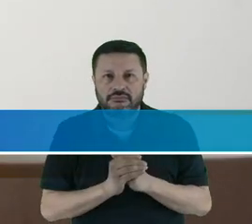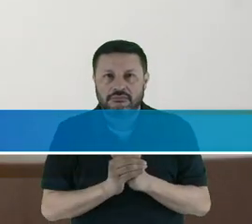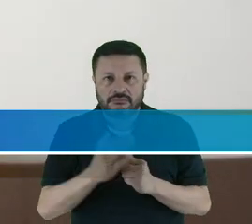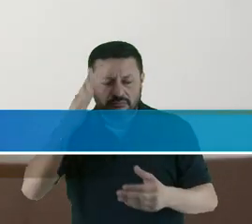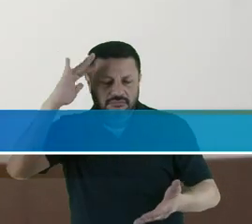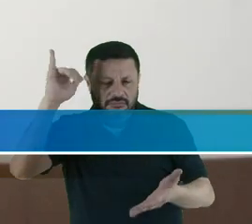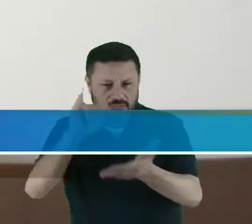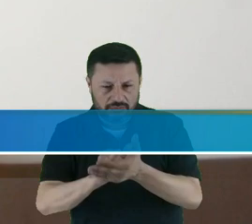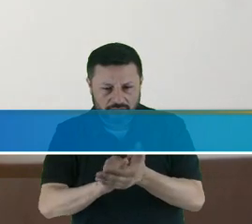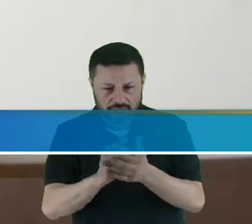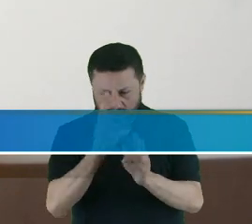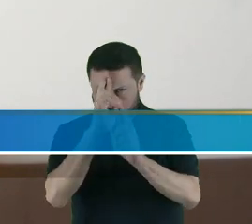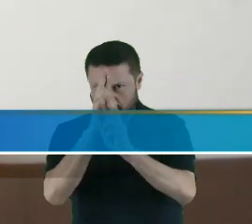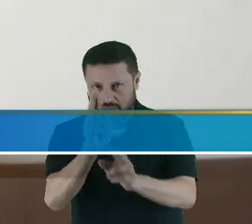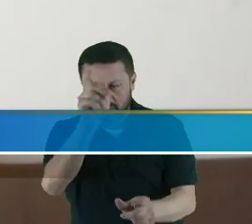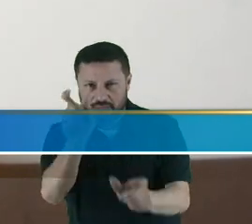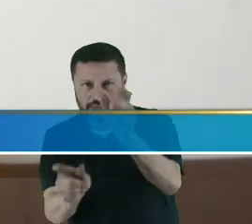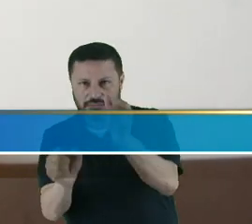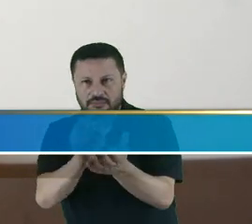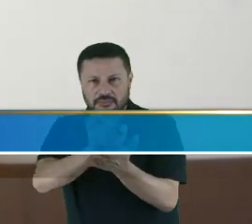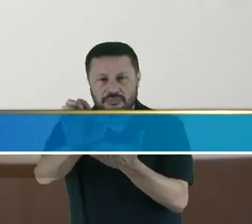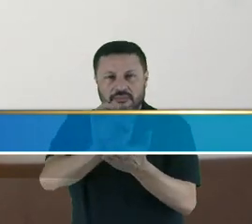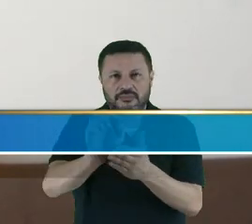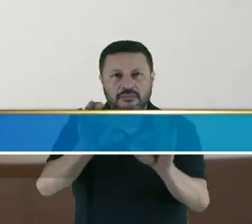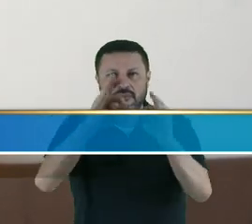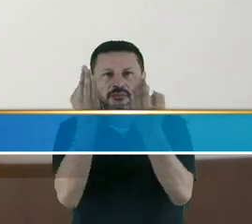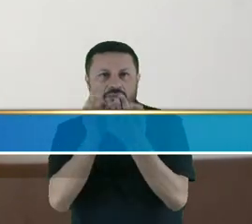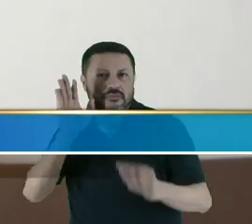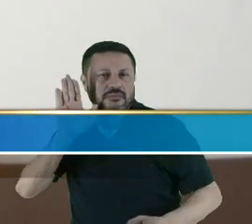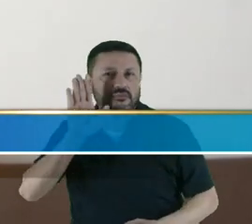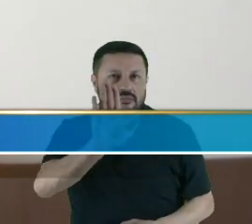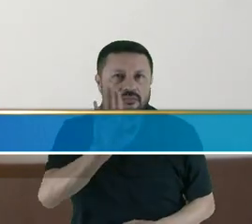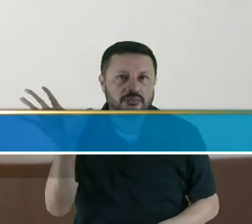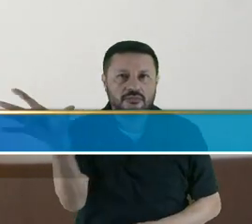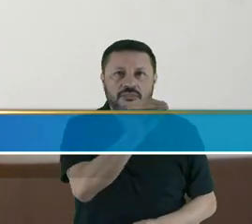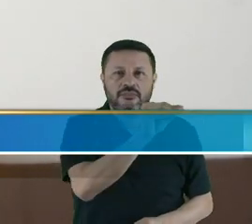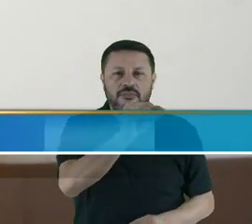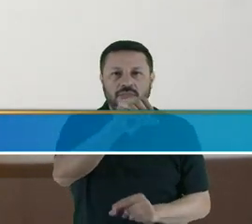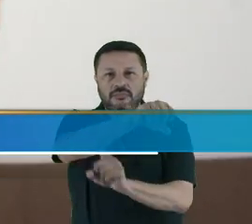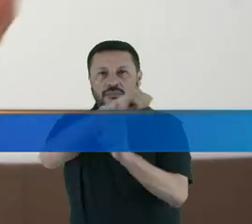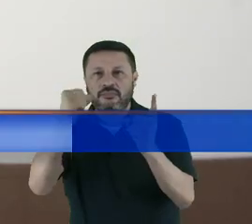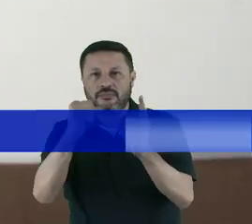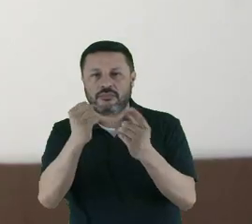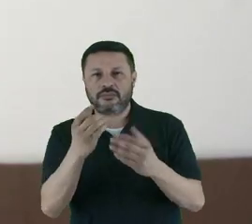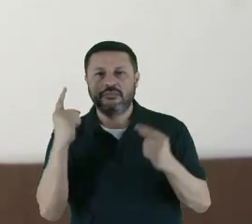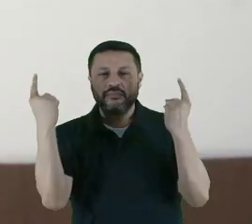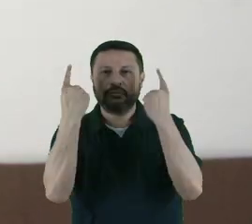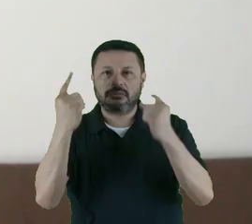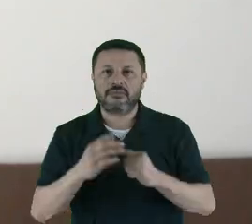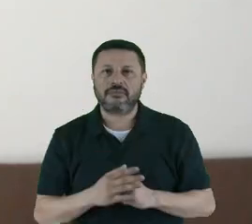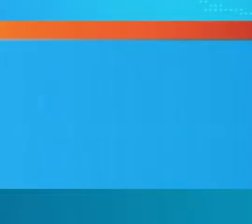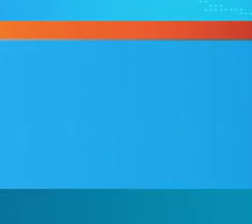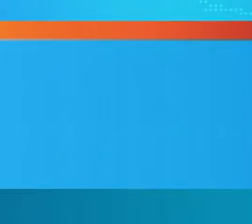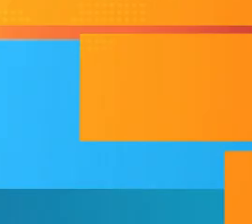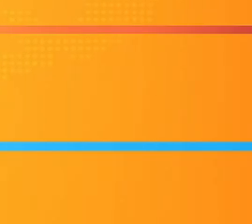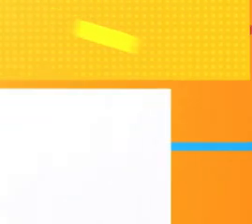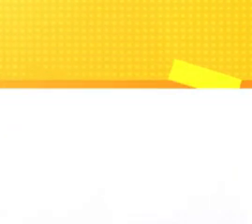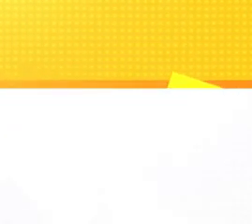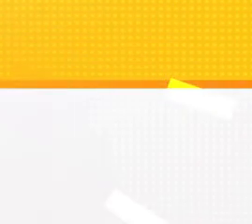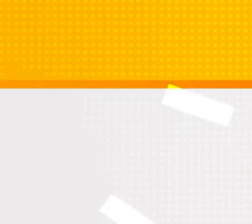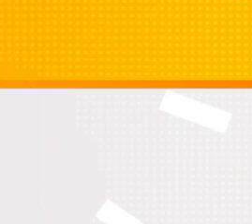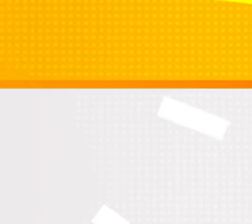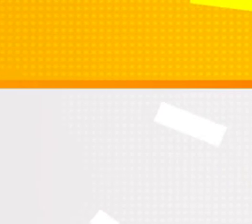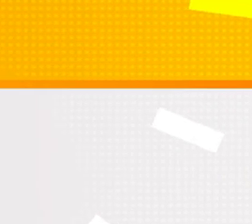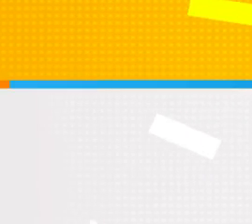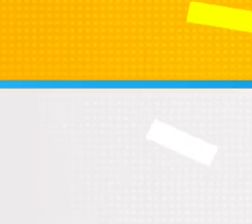aquí tenemos que proteger a las víctimas del conflicto, a sus familias y a toda la sociedad en general. Las